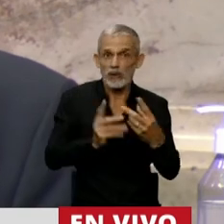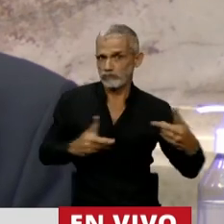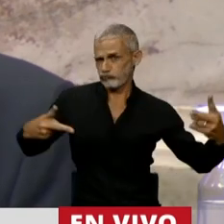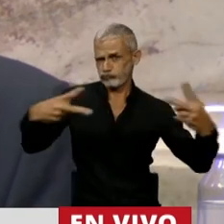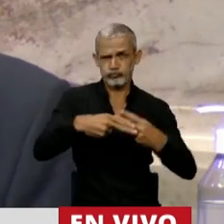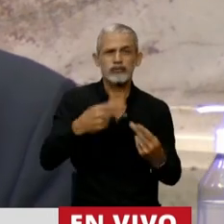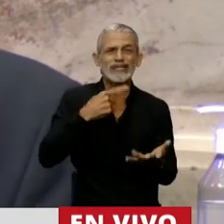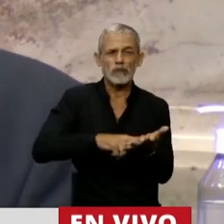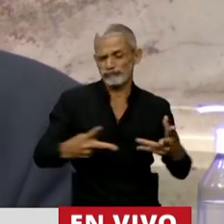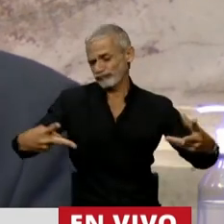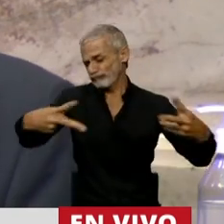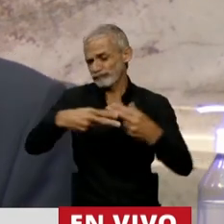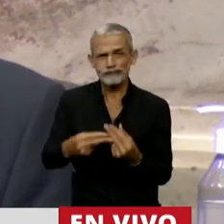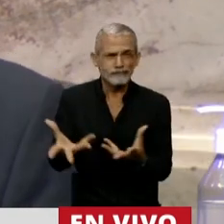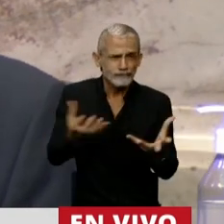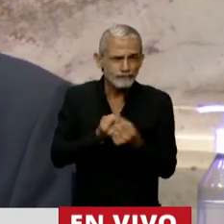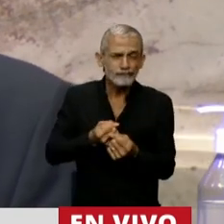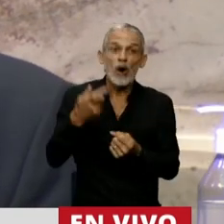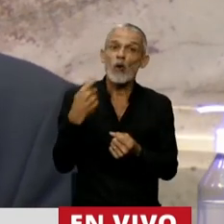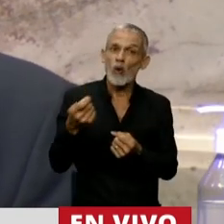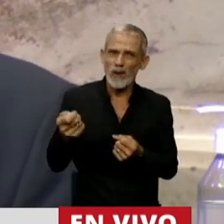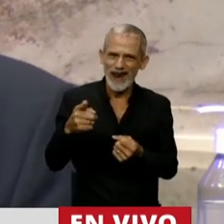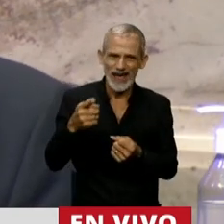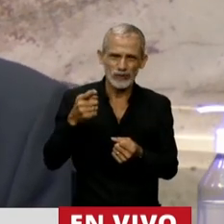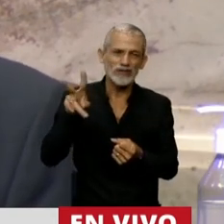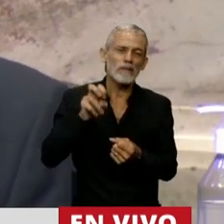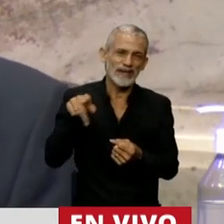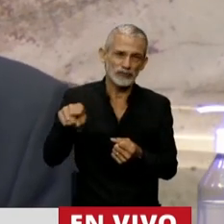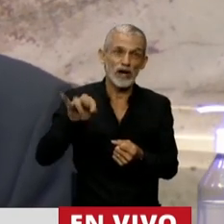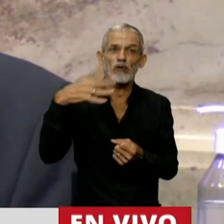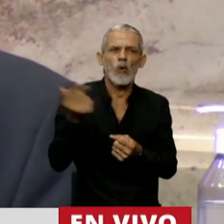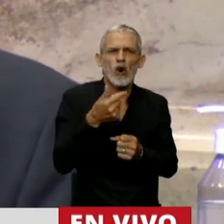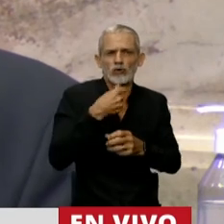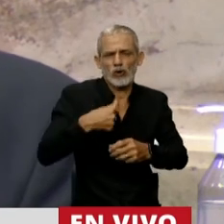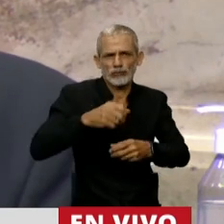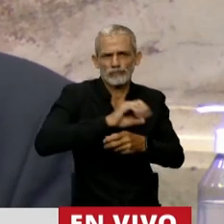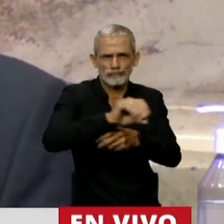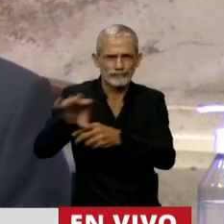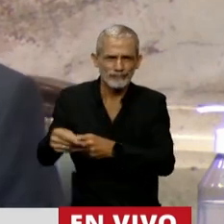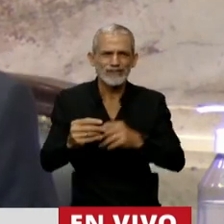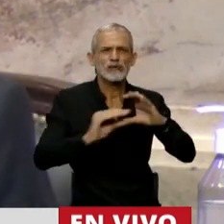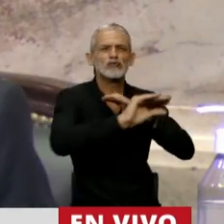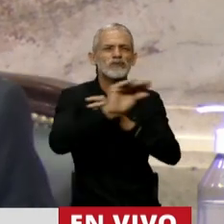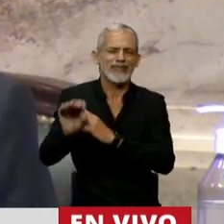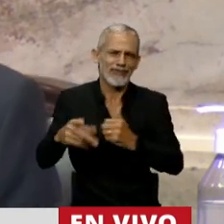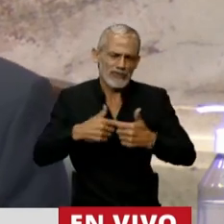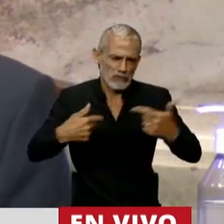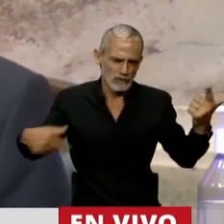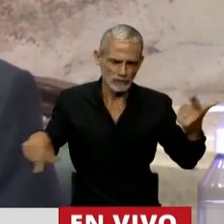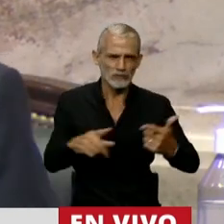ajuste fiscal sobre los jubilados y pensionados y los demás beneficiarios de este sistema. Y